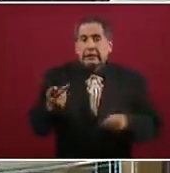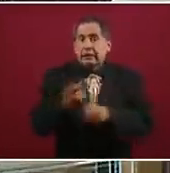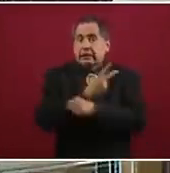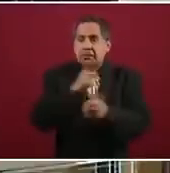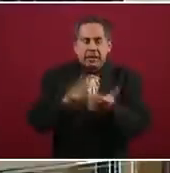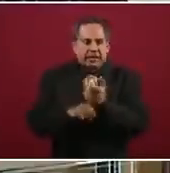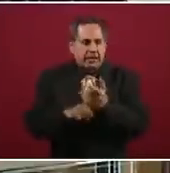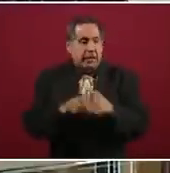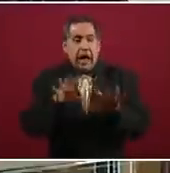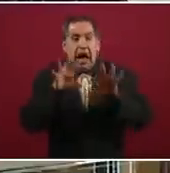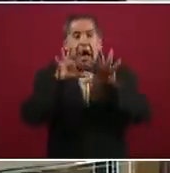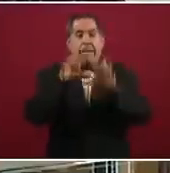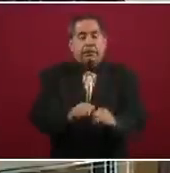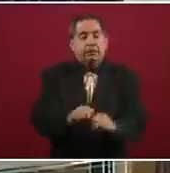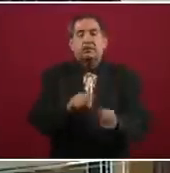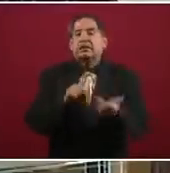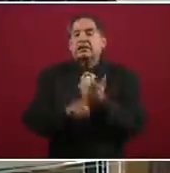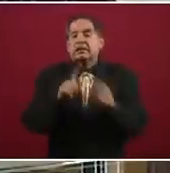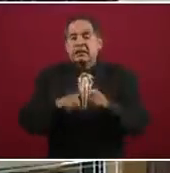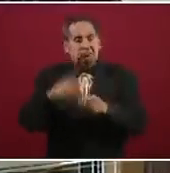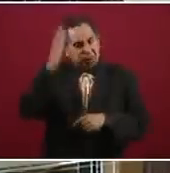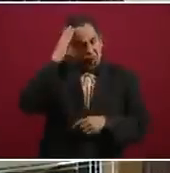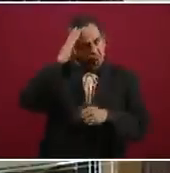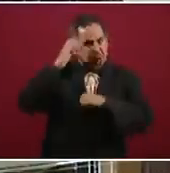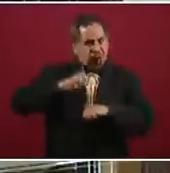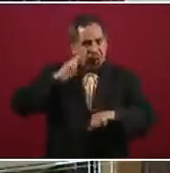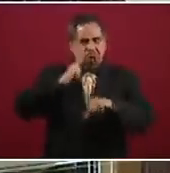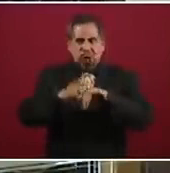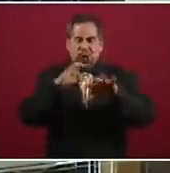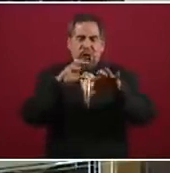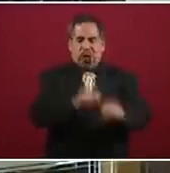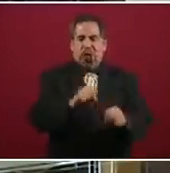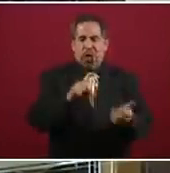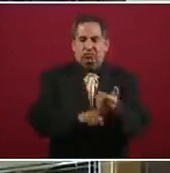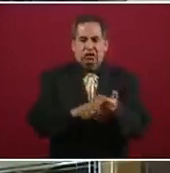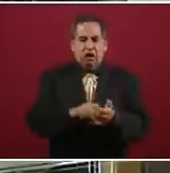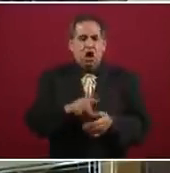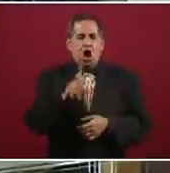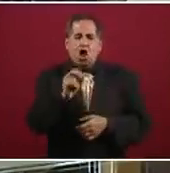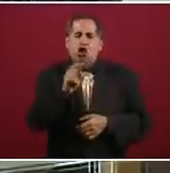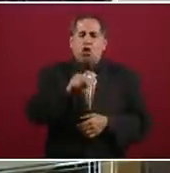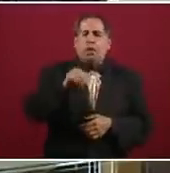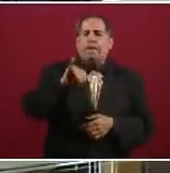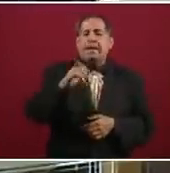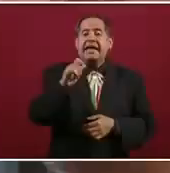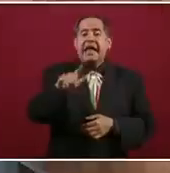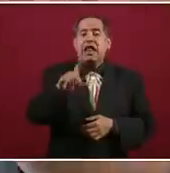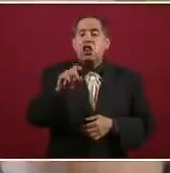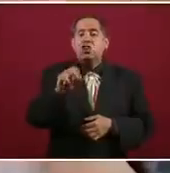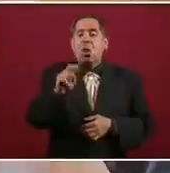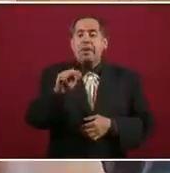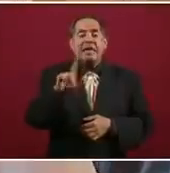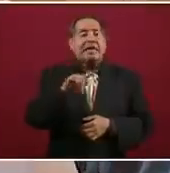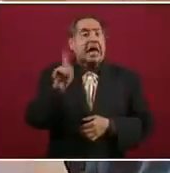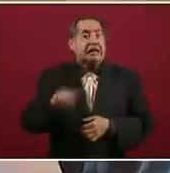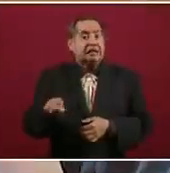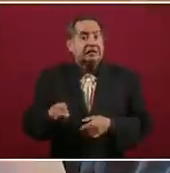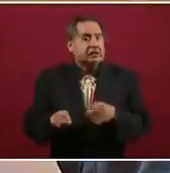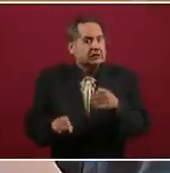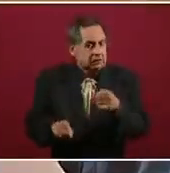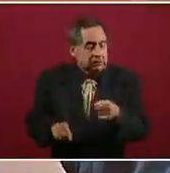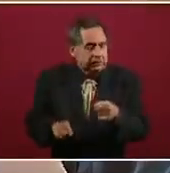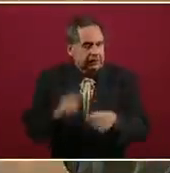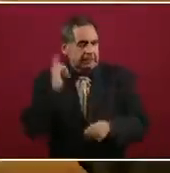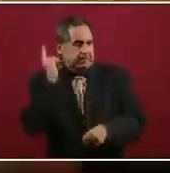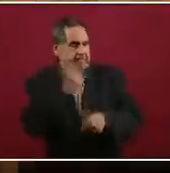es capturado su cabeza política, don Miguel Domínguez, y en el momento en que es descubierta